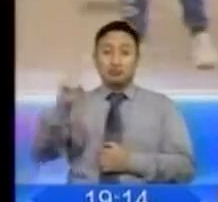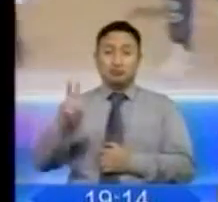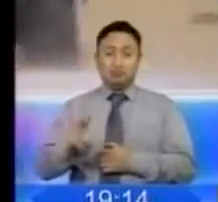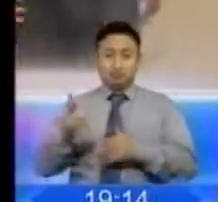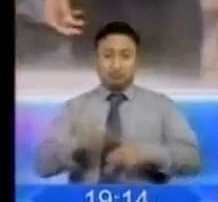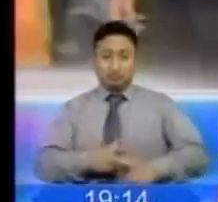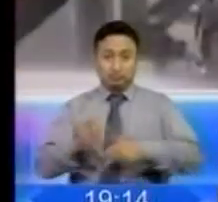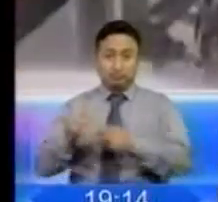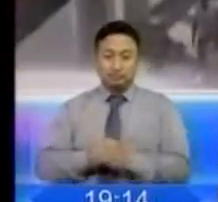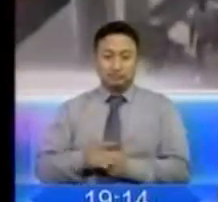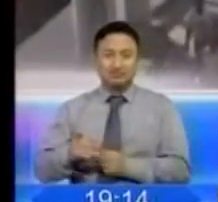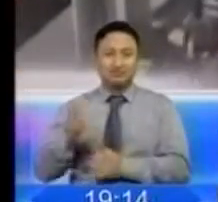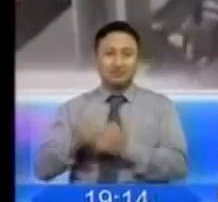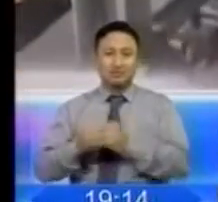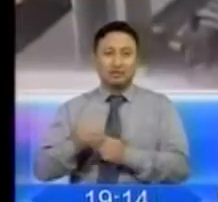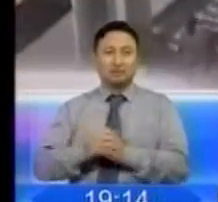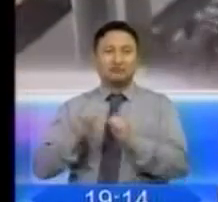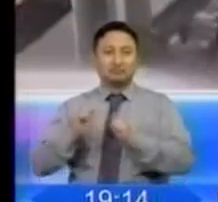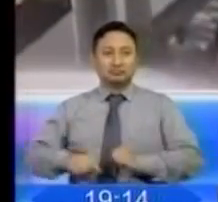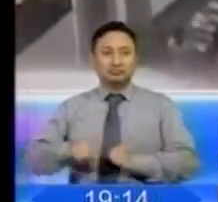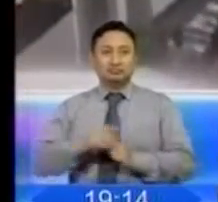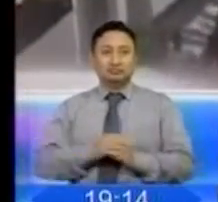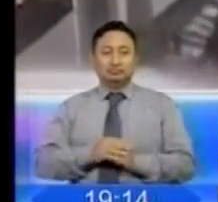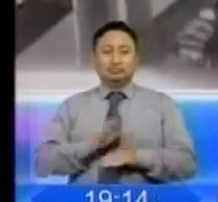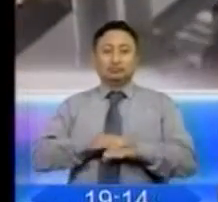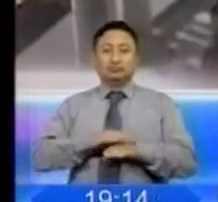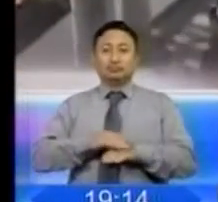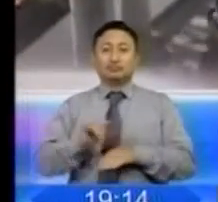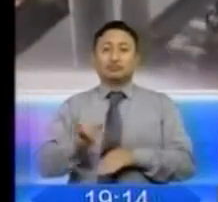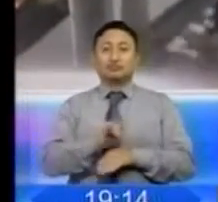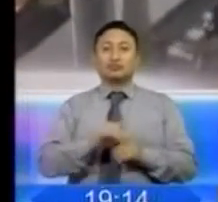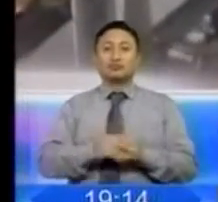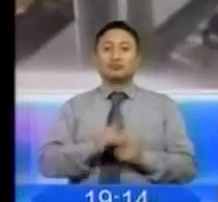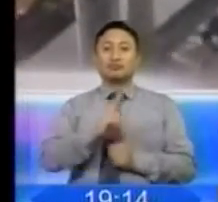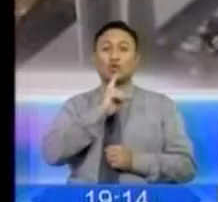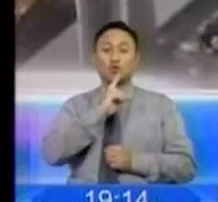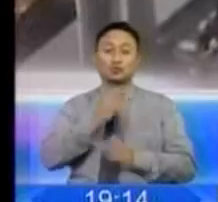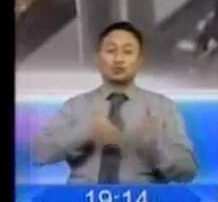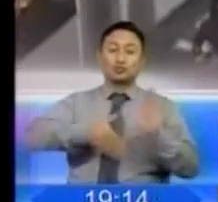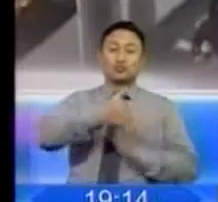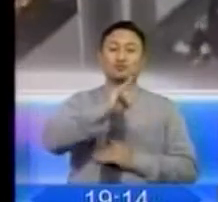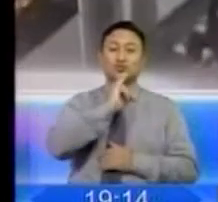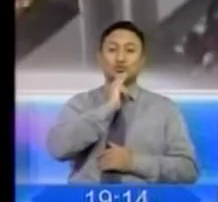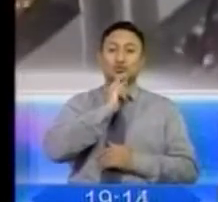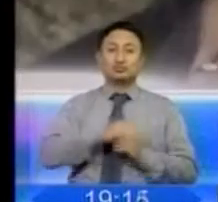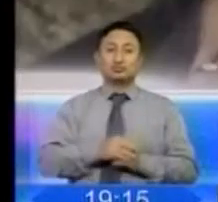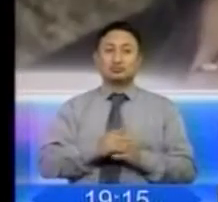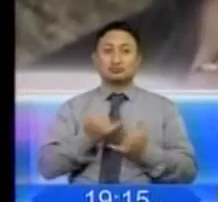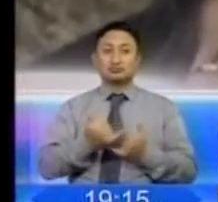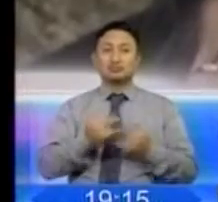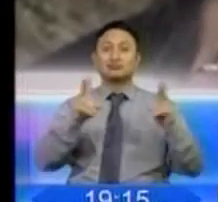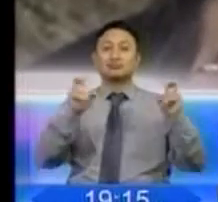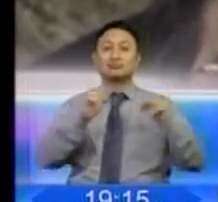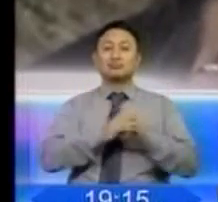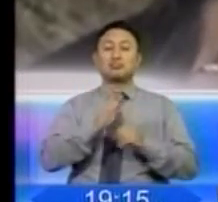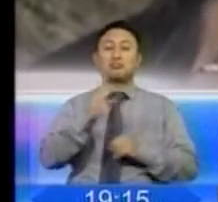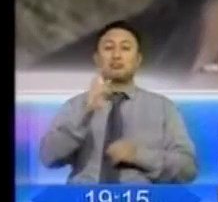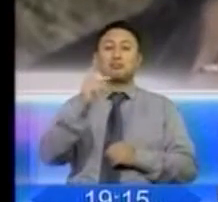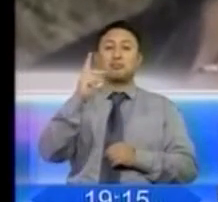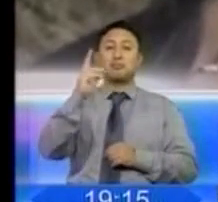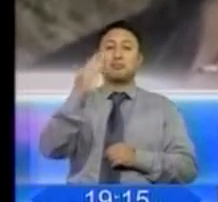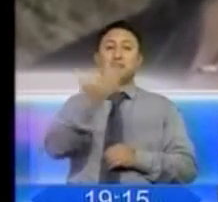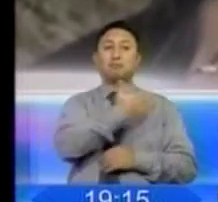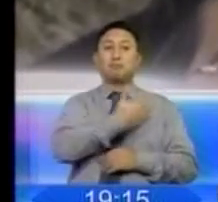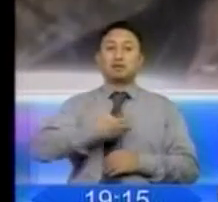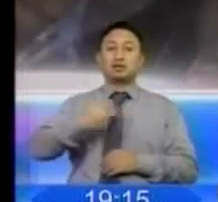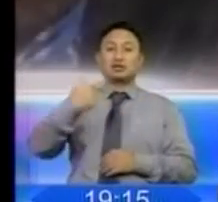Esta problemática, que también se registra con la migración de centroamericanos hacia Estados Unidos, fue abordada por el presidente español